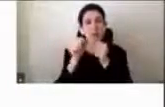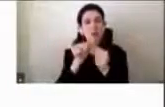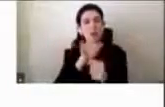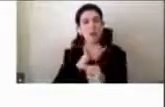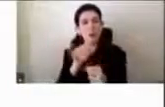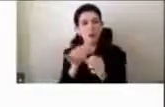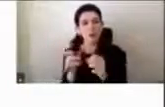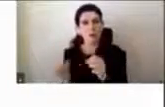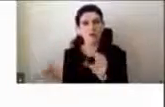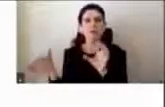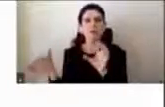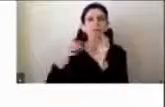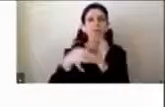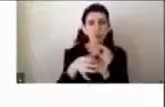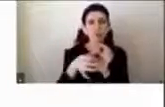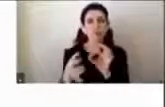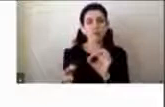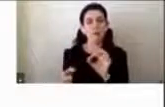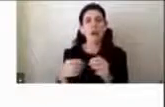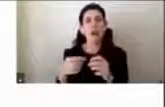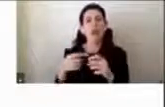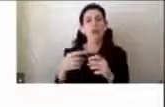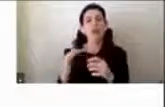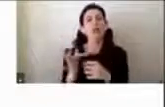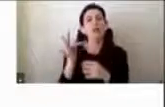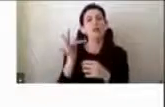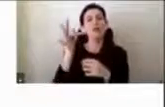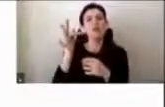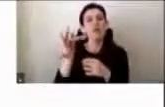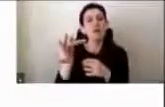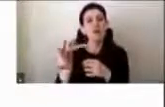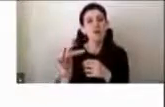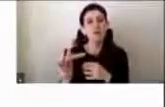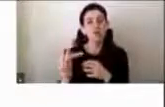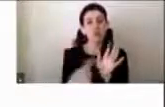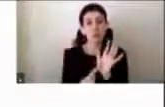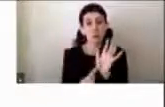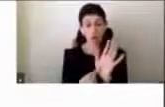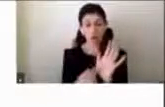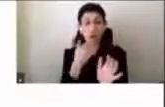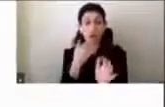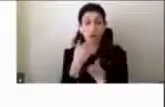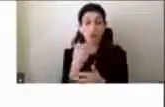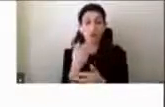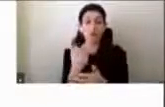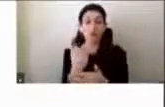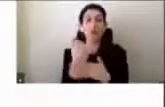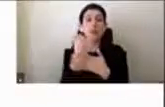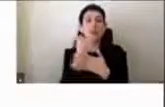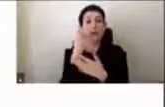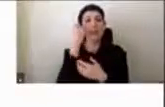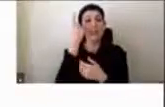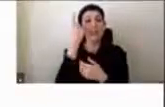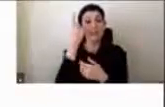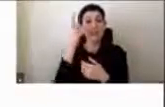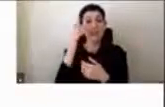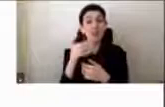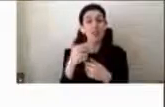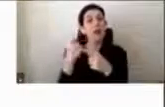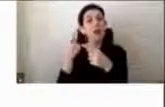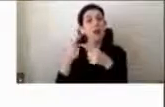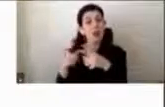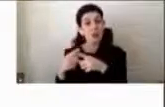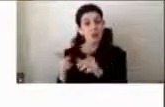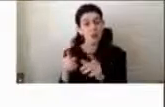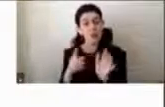de la presentación, también para que nos sirva como un contexto para para las presentaciones siguientes. En un segundo momento, pasar a lo que